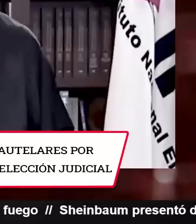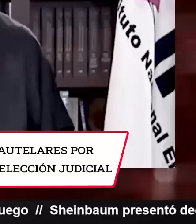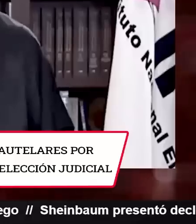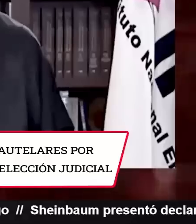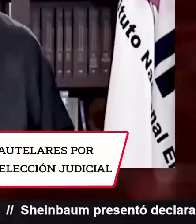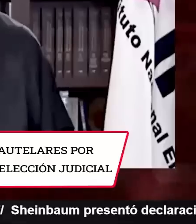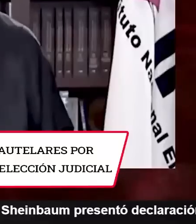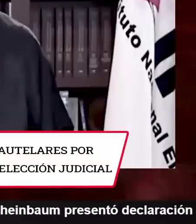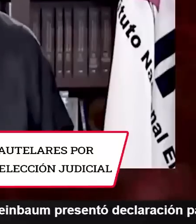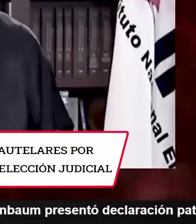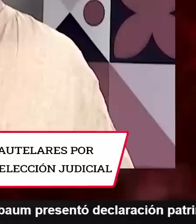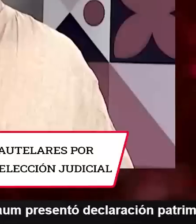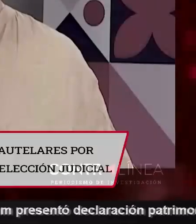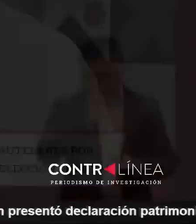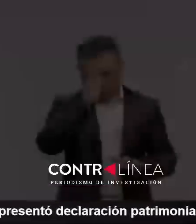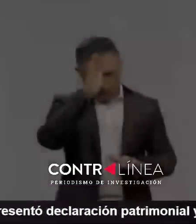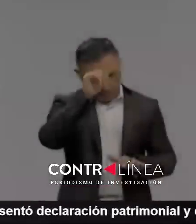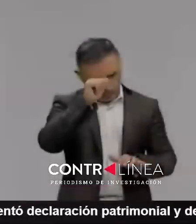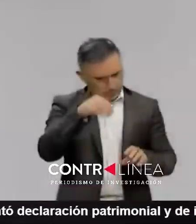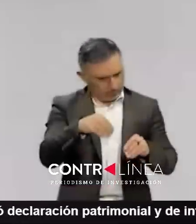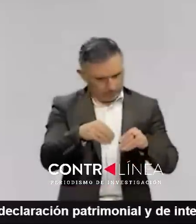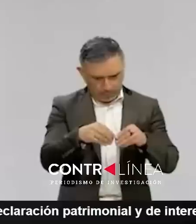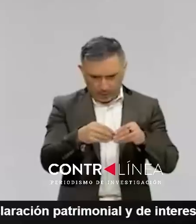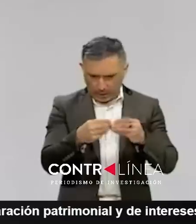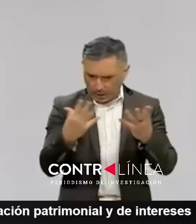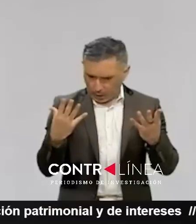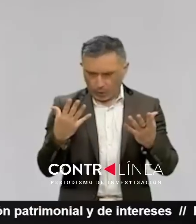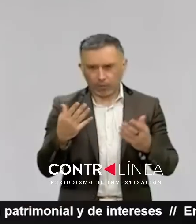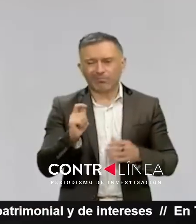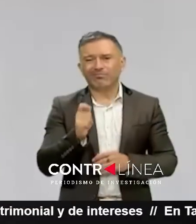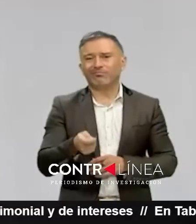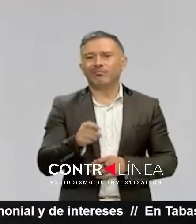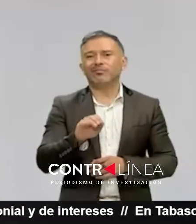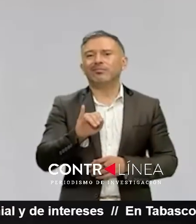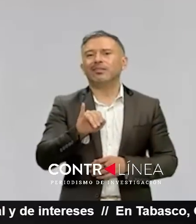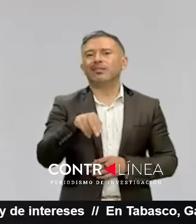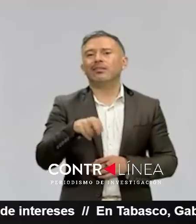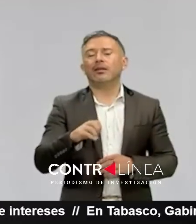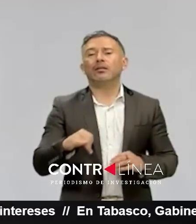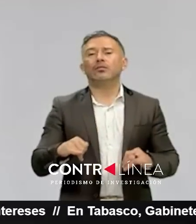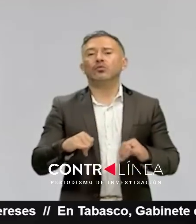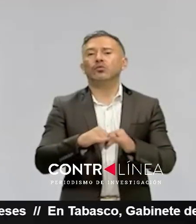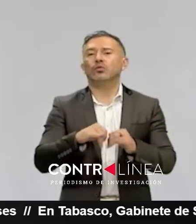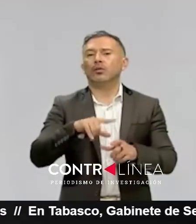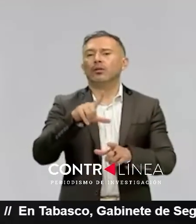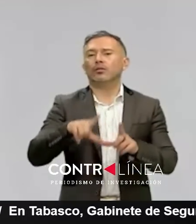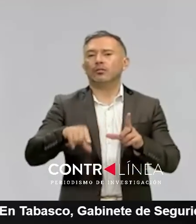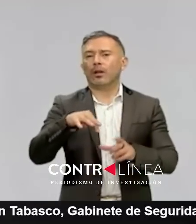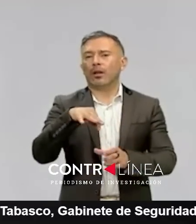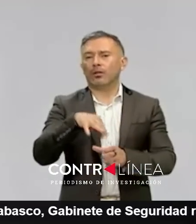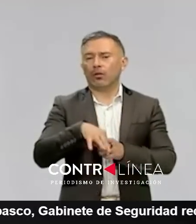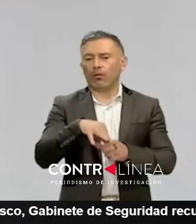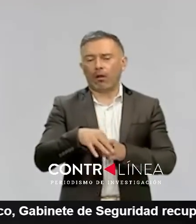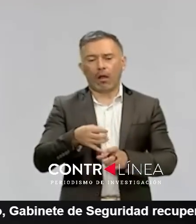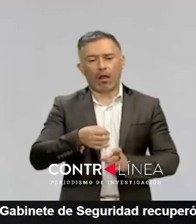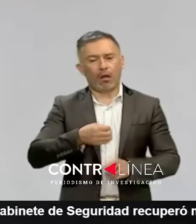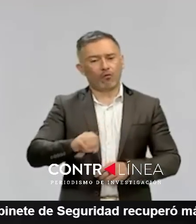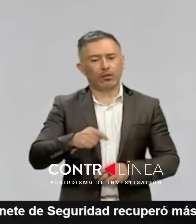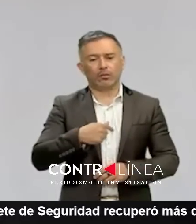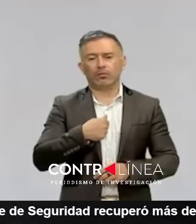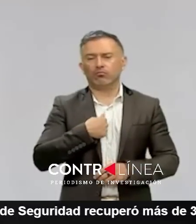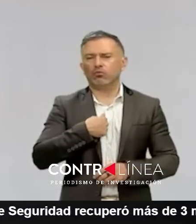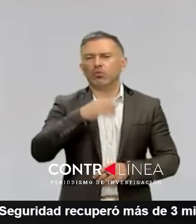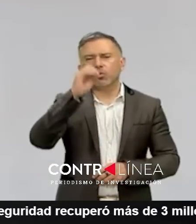y después regresamos con comentarios. Que tiene el Instituto Nacional Electoral de establecer una postura, y la postura